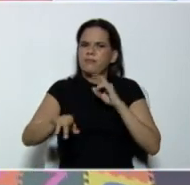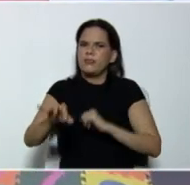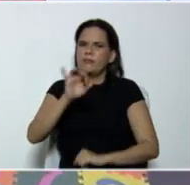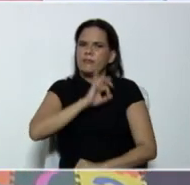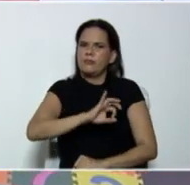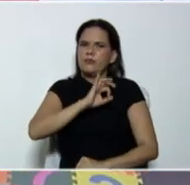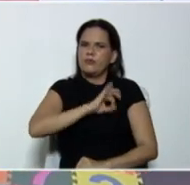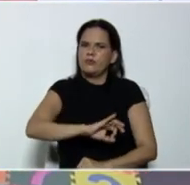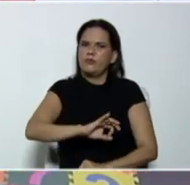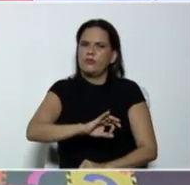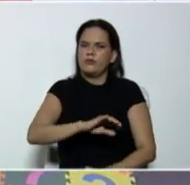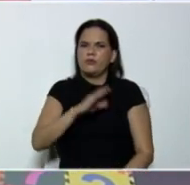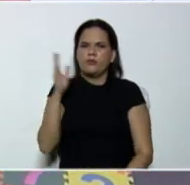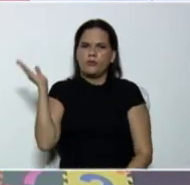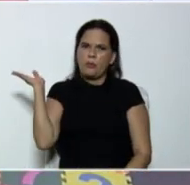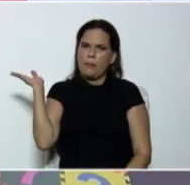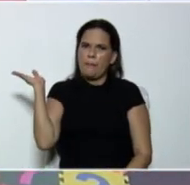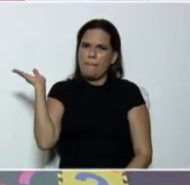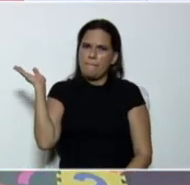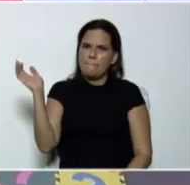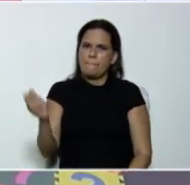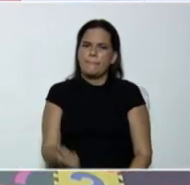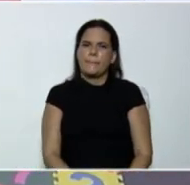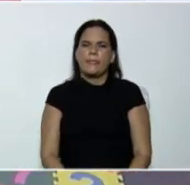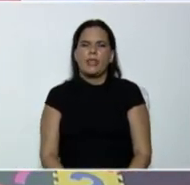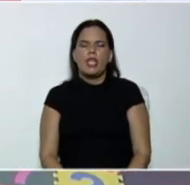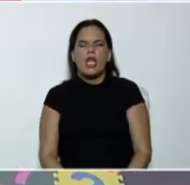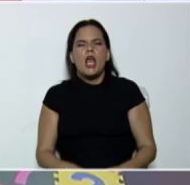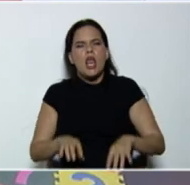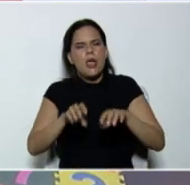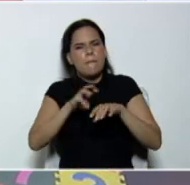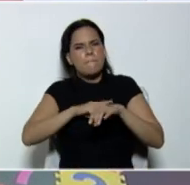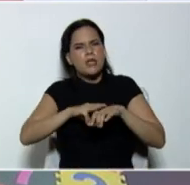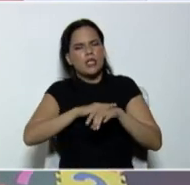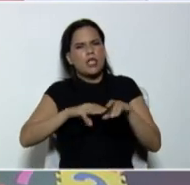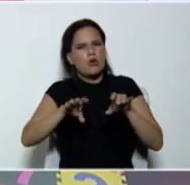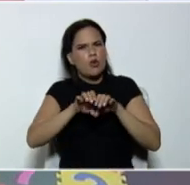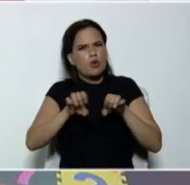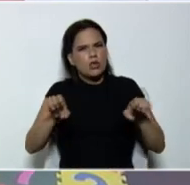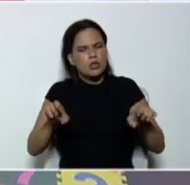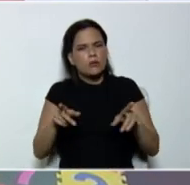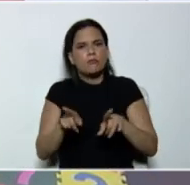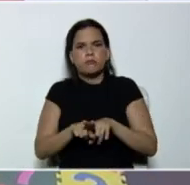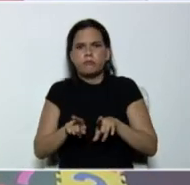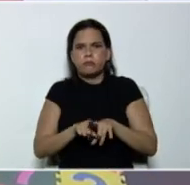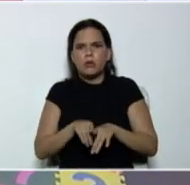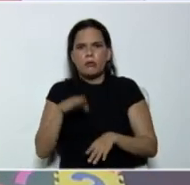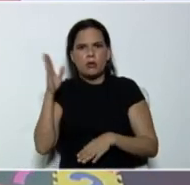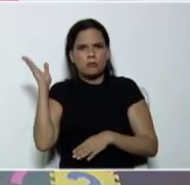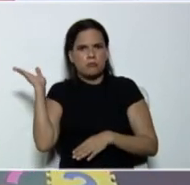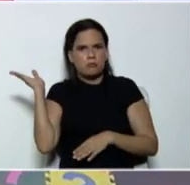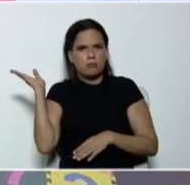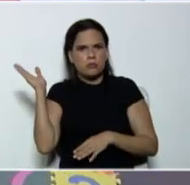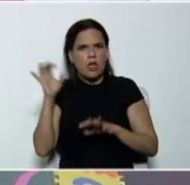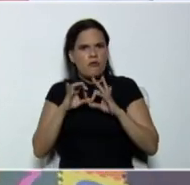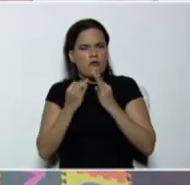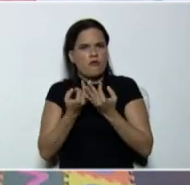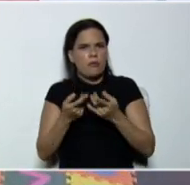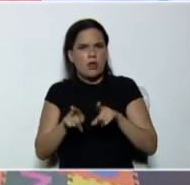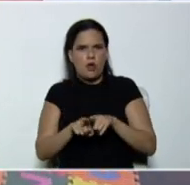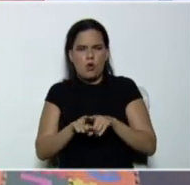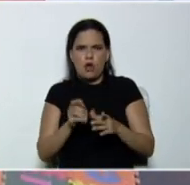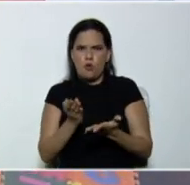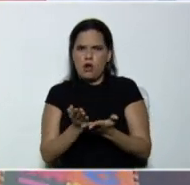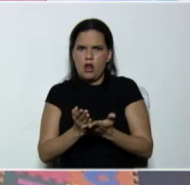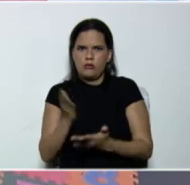de la página web oficial del Ministerio del Poder Popular para la Educación, que también te ofrece el enlace a este tu programa, Cada